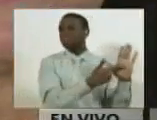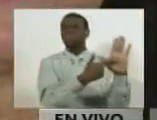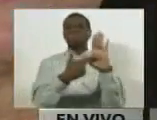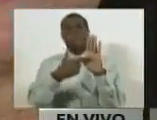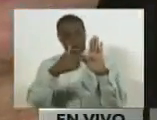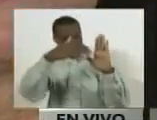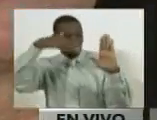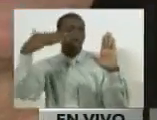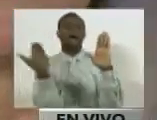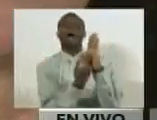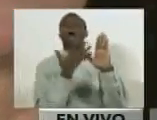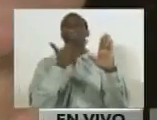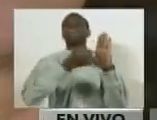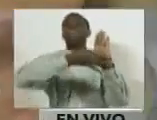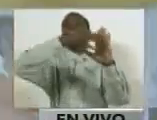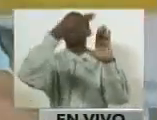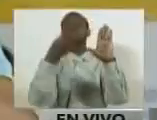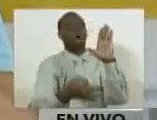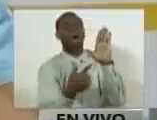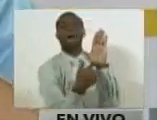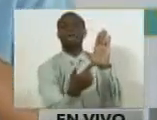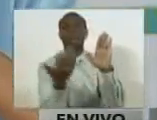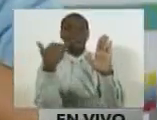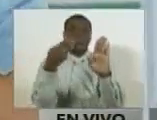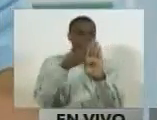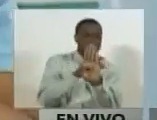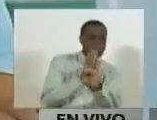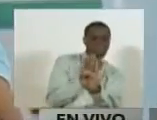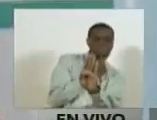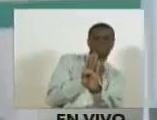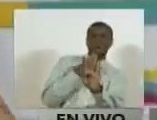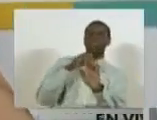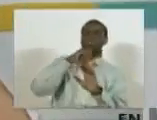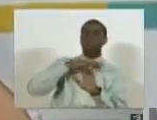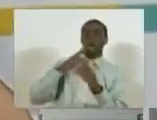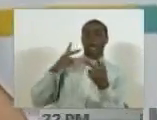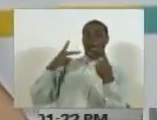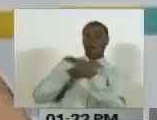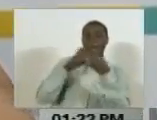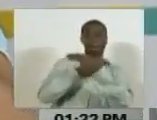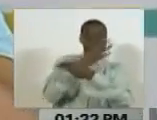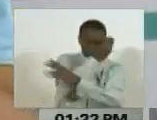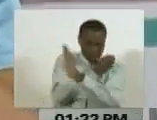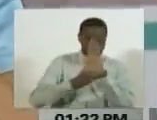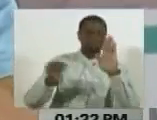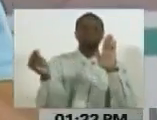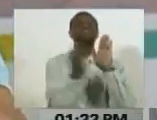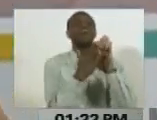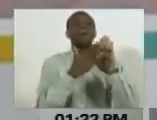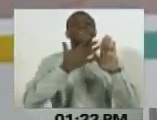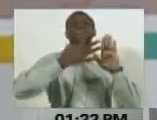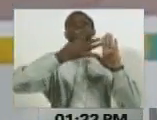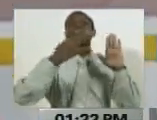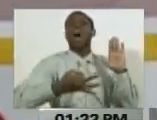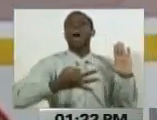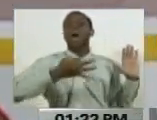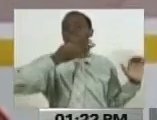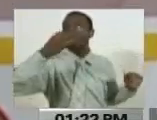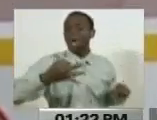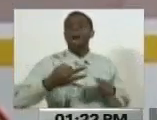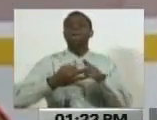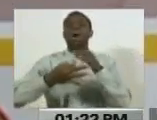verdad, esfumando caprichos que mutilan la historia. Verdad es diáfana la